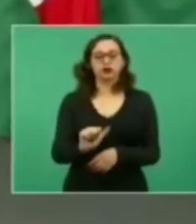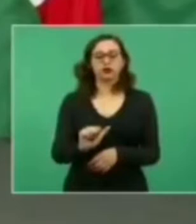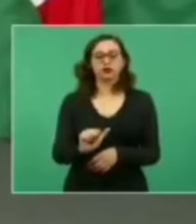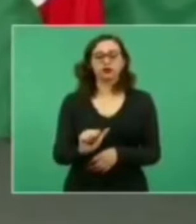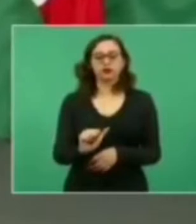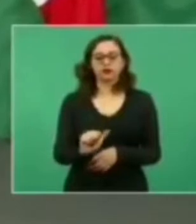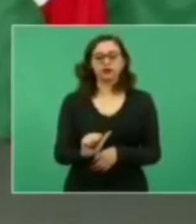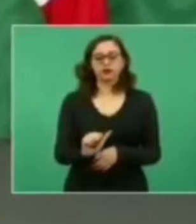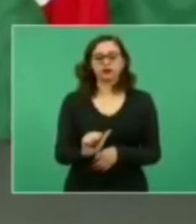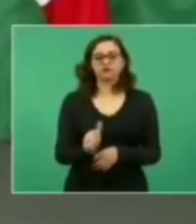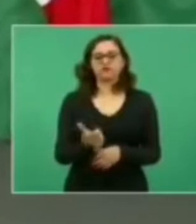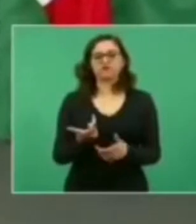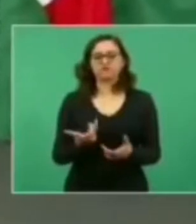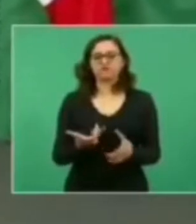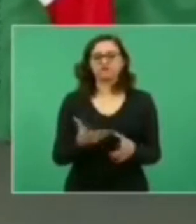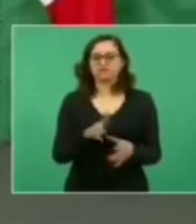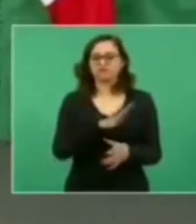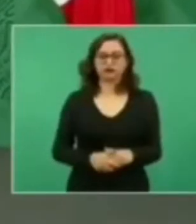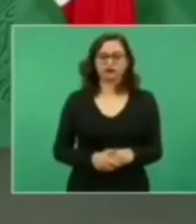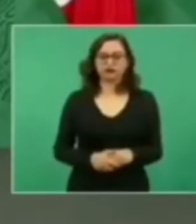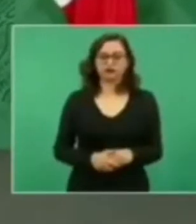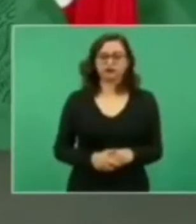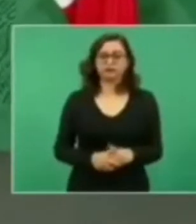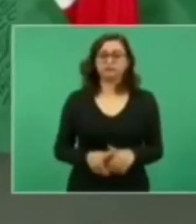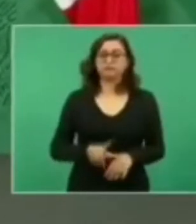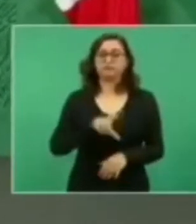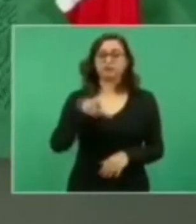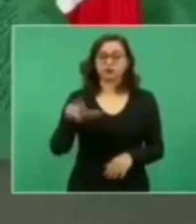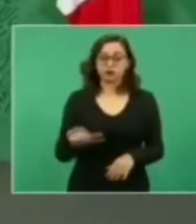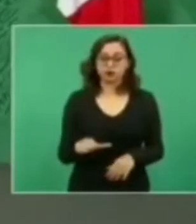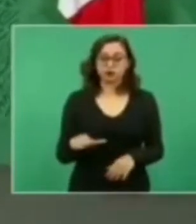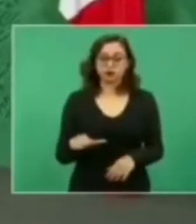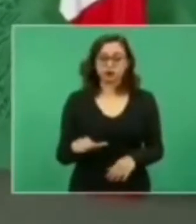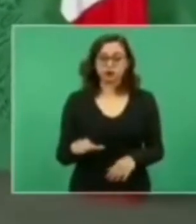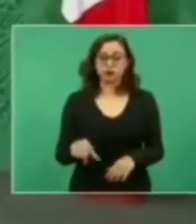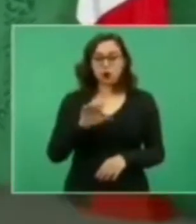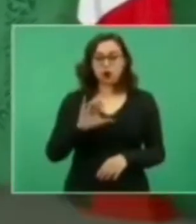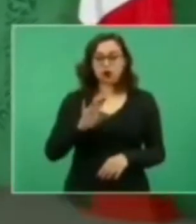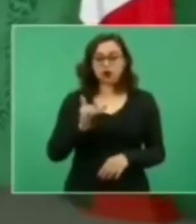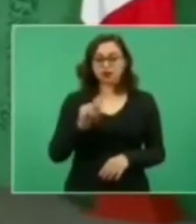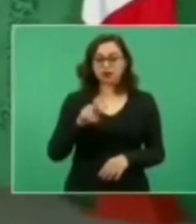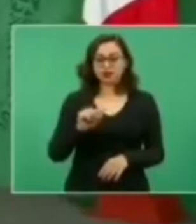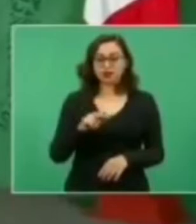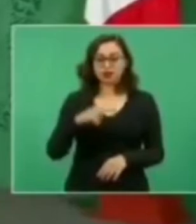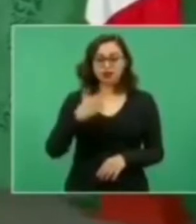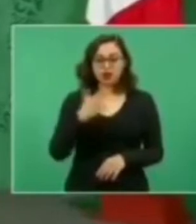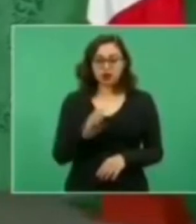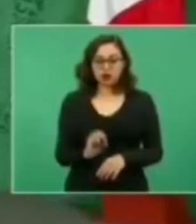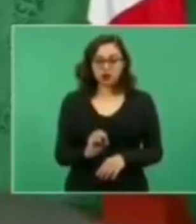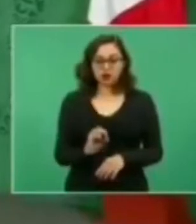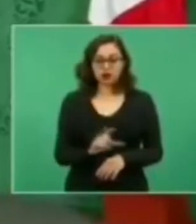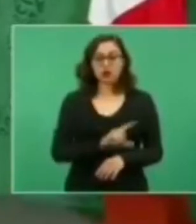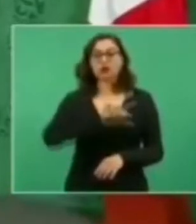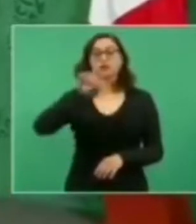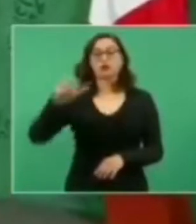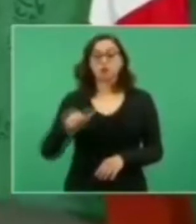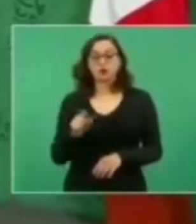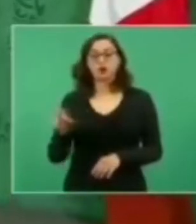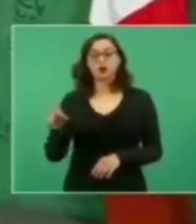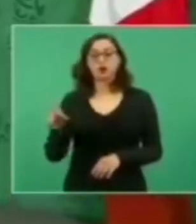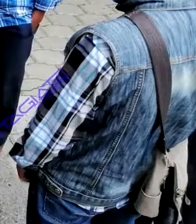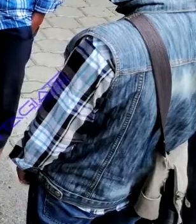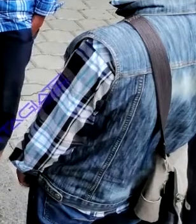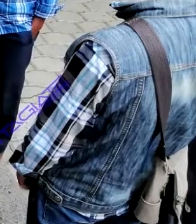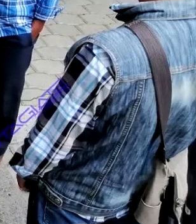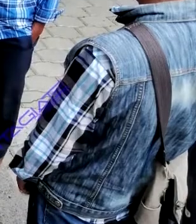que tiene que ver con toda la región de la sierra. Y vamos a estar en Huauchinango, en Puebla, y el domingo en una comunidad de